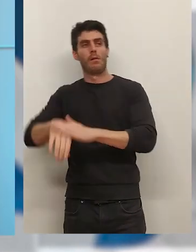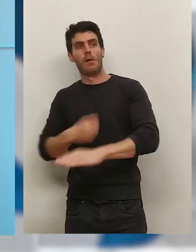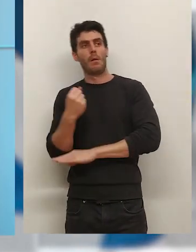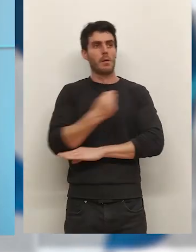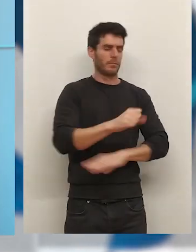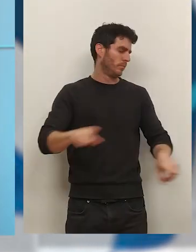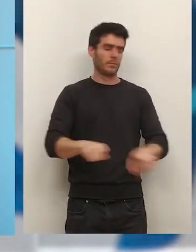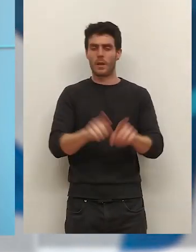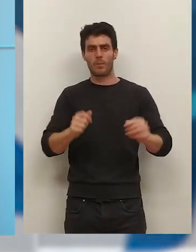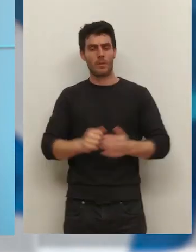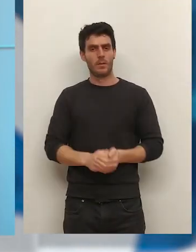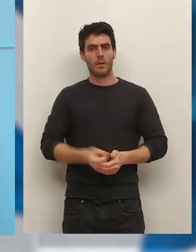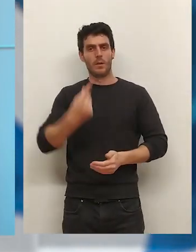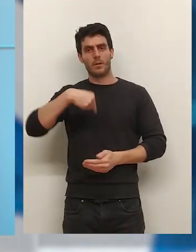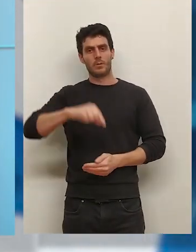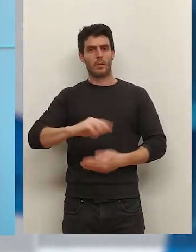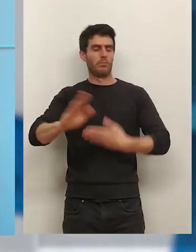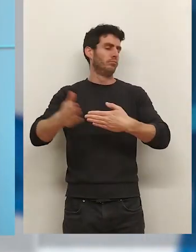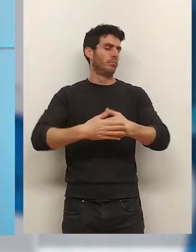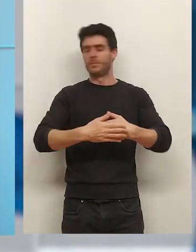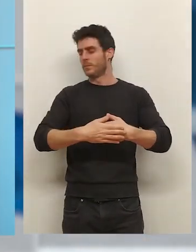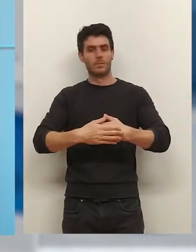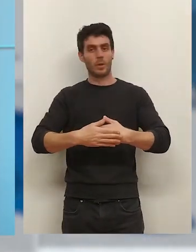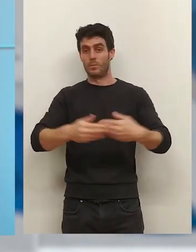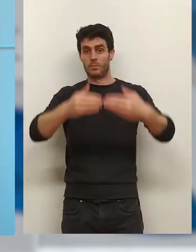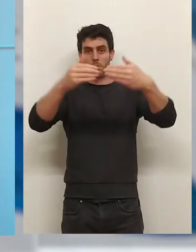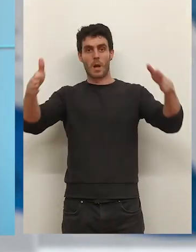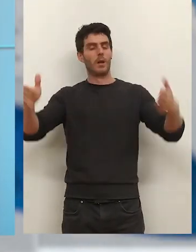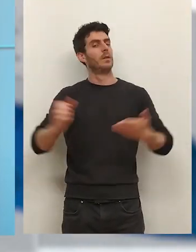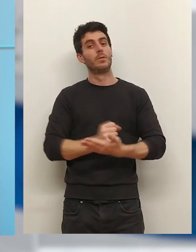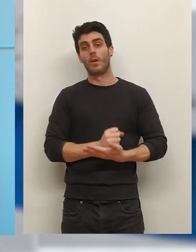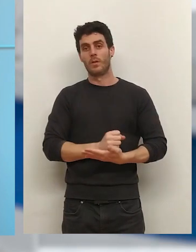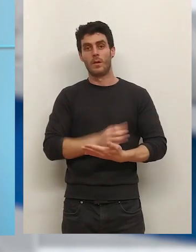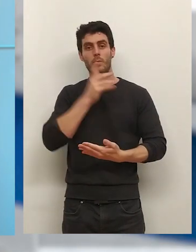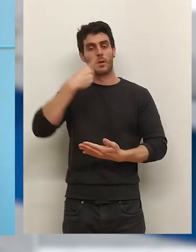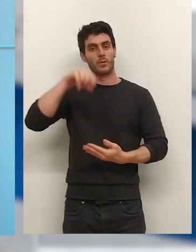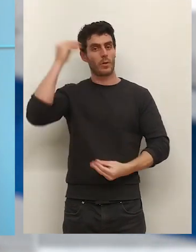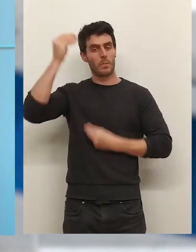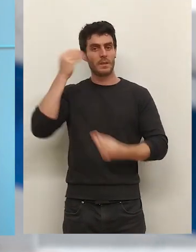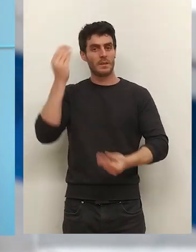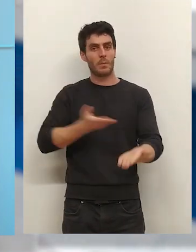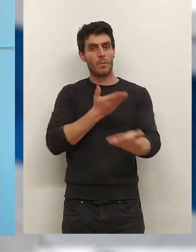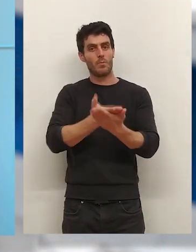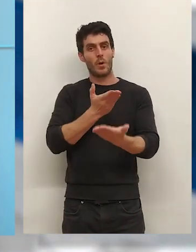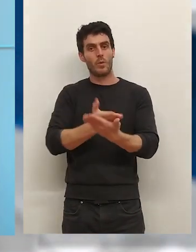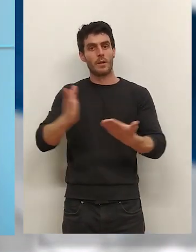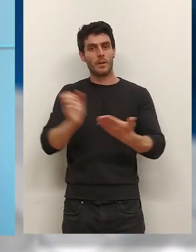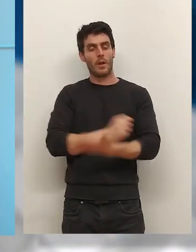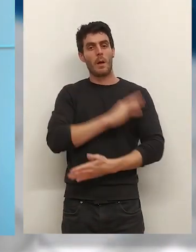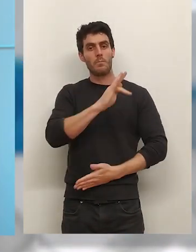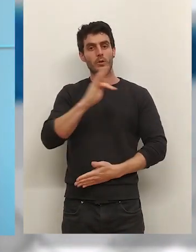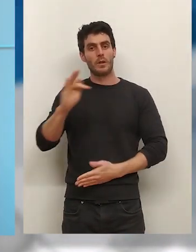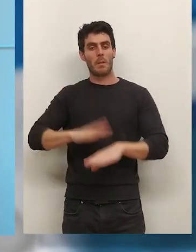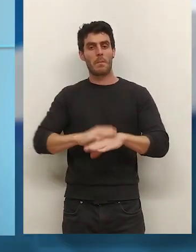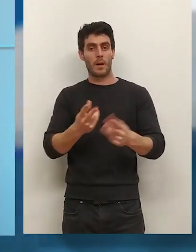gobierno. No vamos a cerrar la puerta a nadie y nos vamos a sentar a hablar con todos, porque creemos que todas las propuestas fuera de la ideología pueden ser buenas